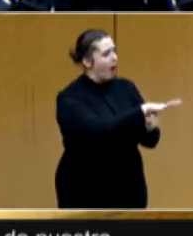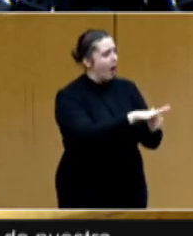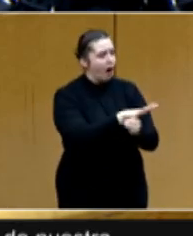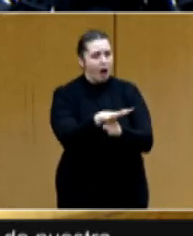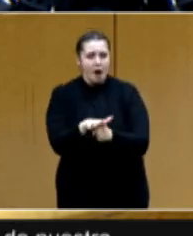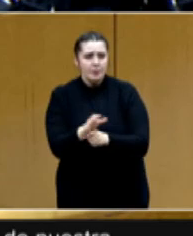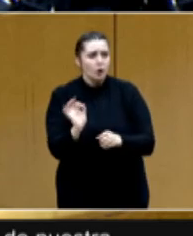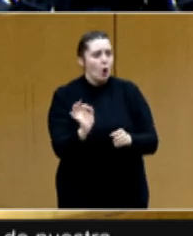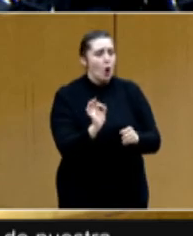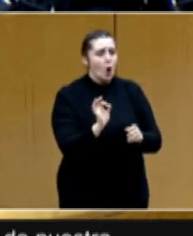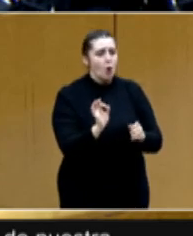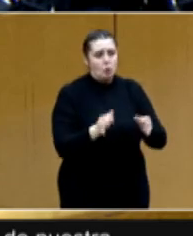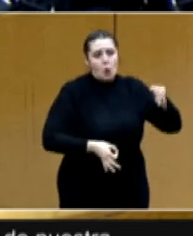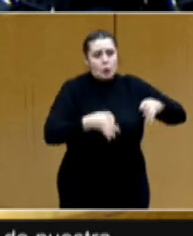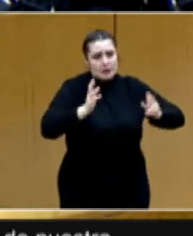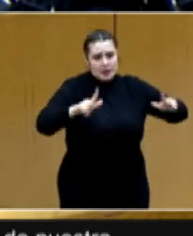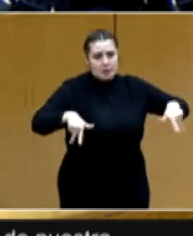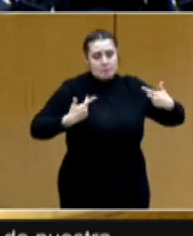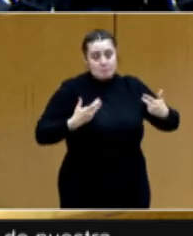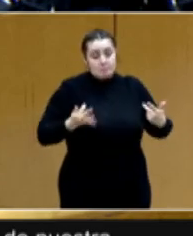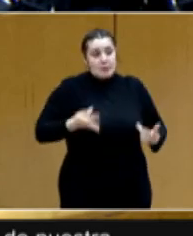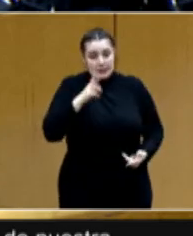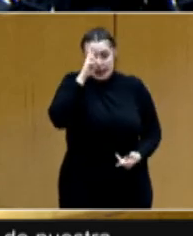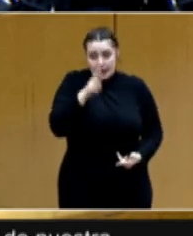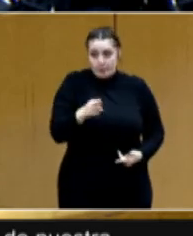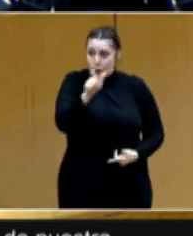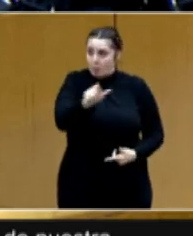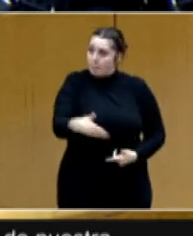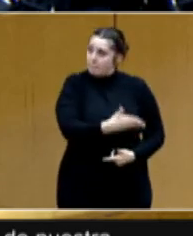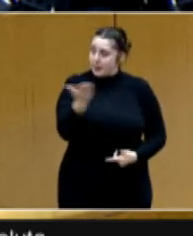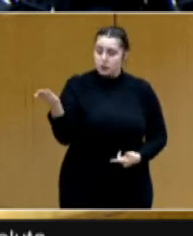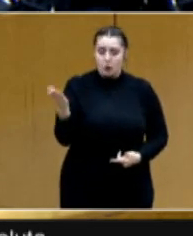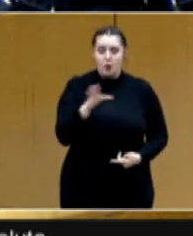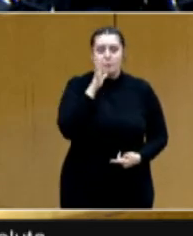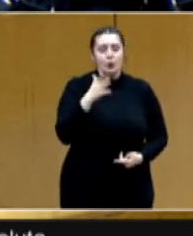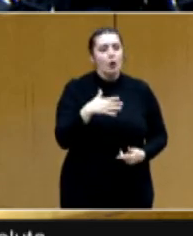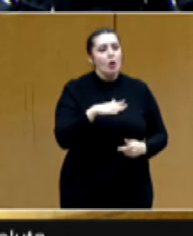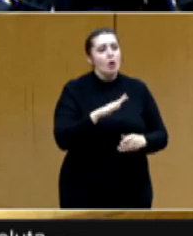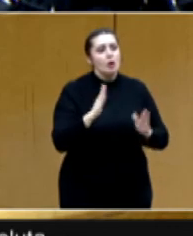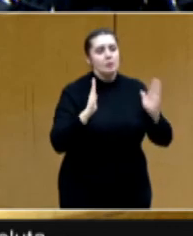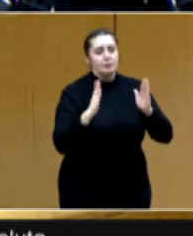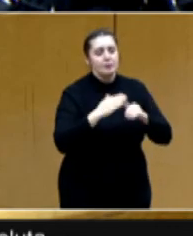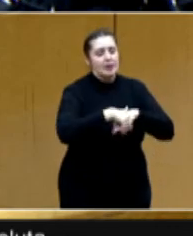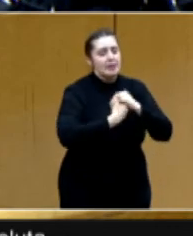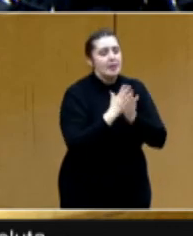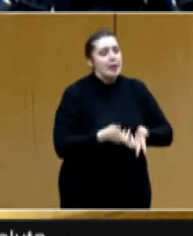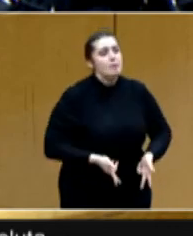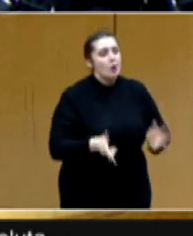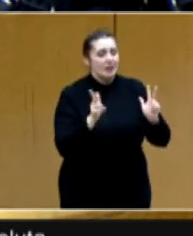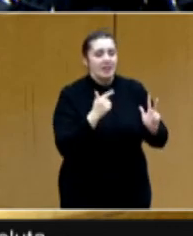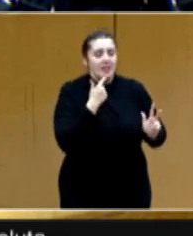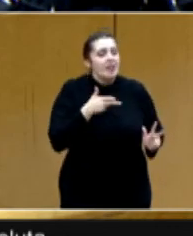justicia y del respeto a los demás en un estado democrático de derecho que señala como un derecho fundamental